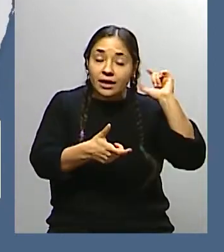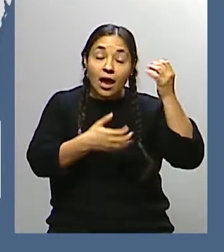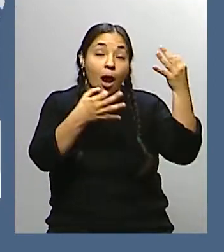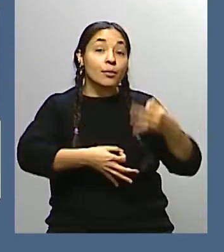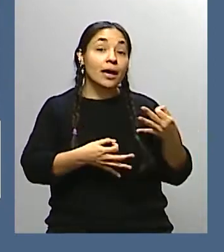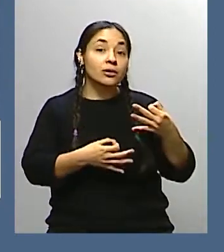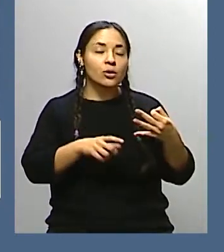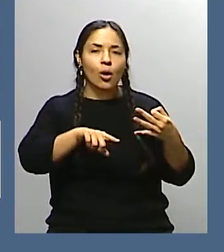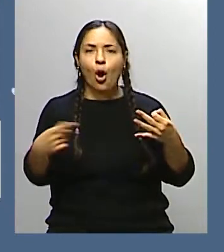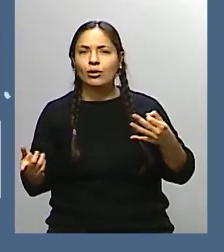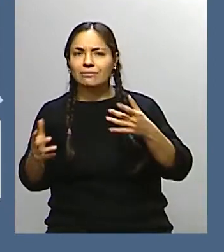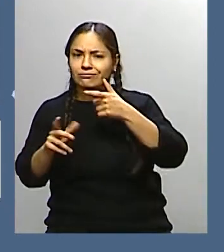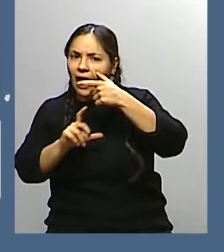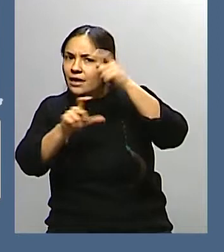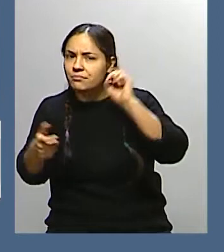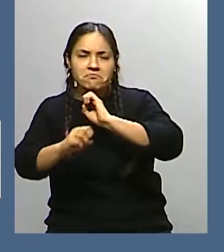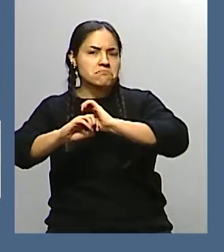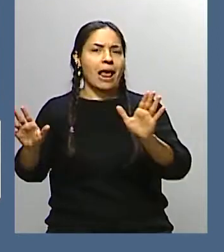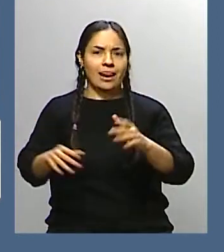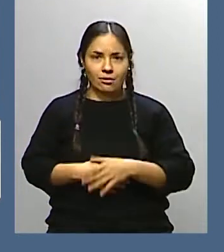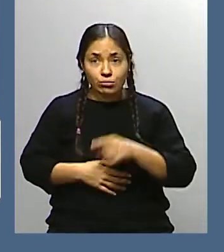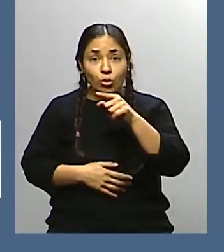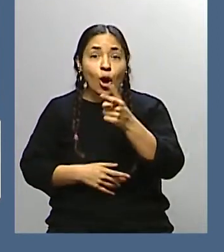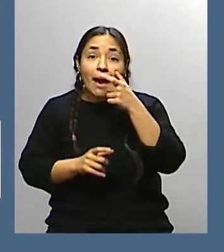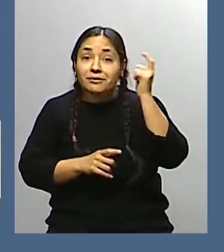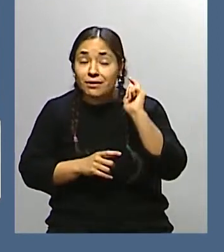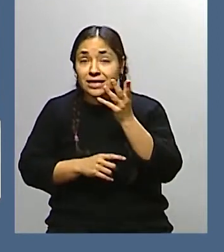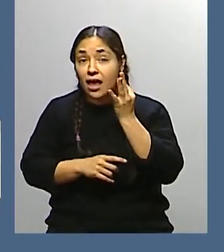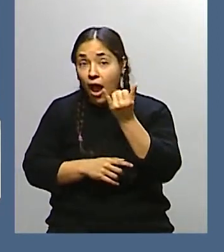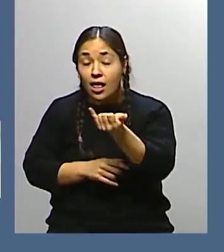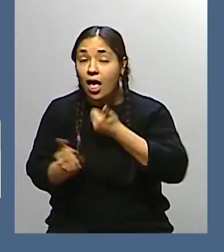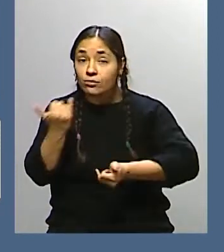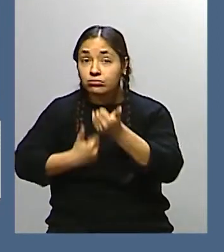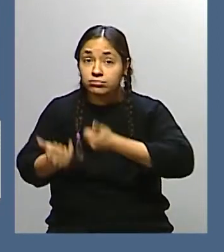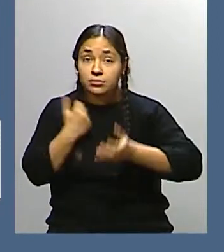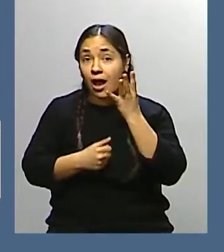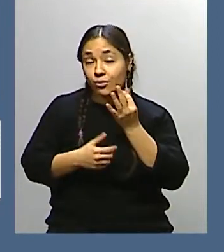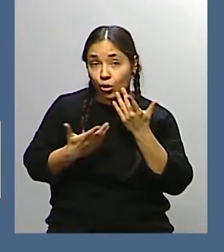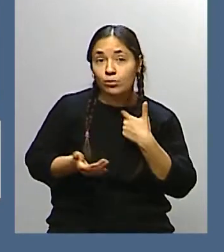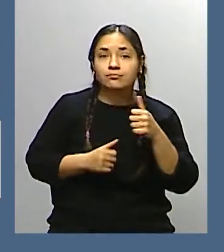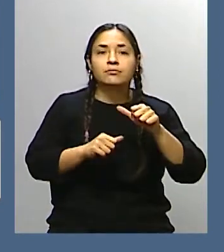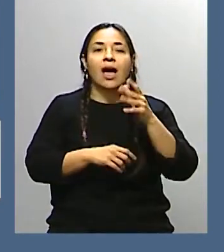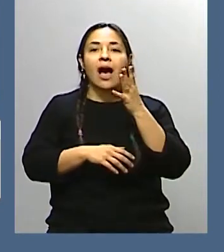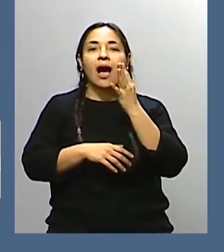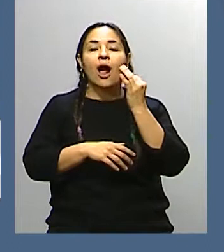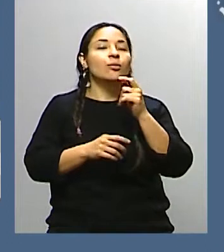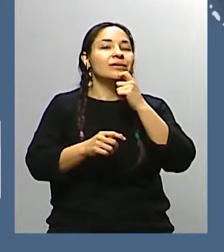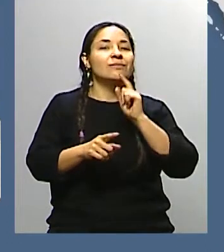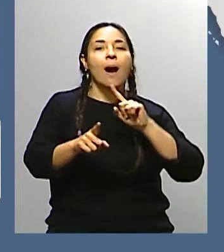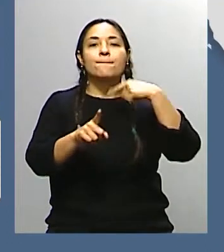en las que han salido mal. ¿Vos nos podrías contar algunas experiencias que hayan tenido bastante impacto